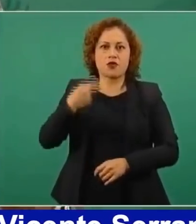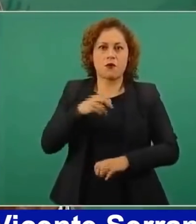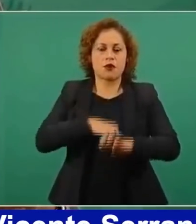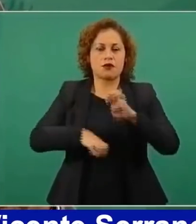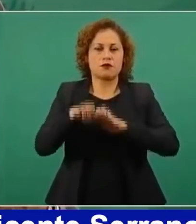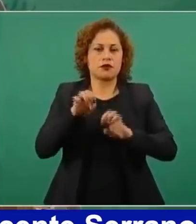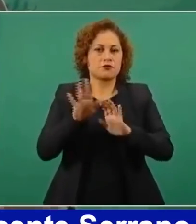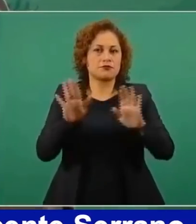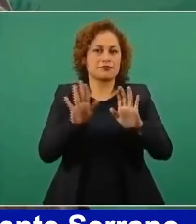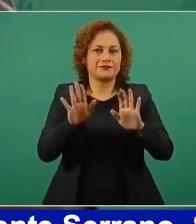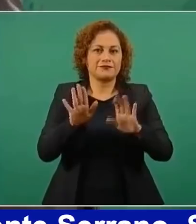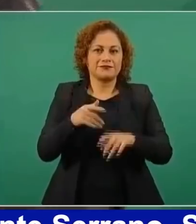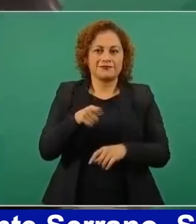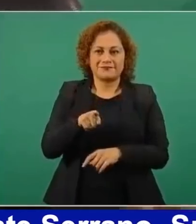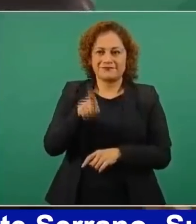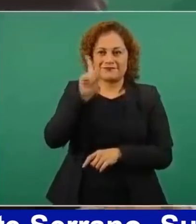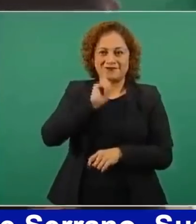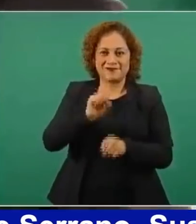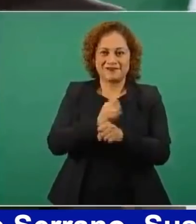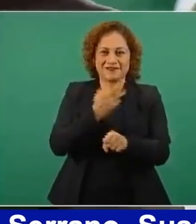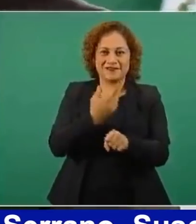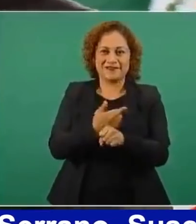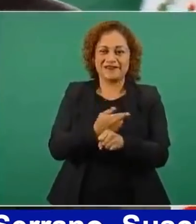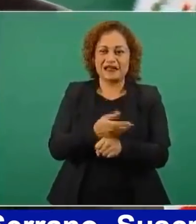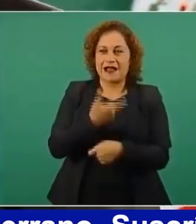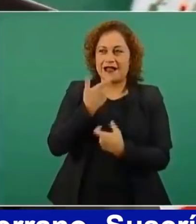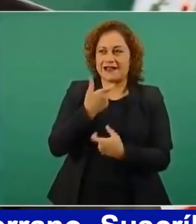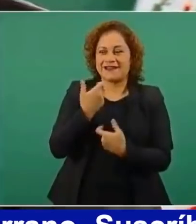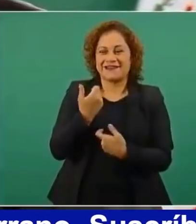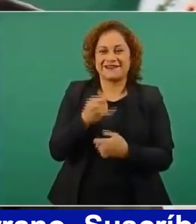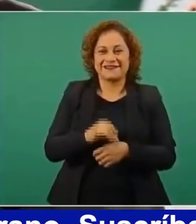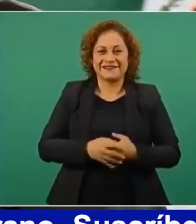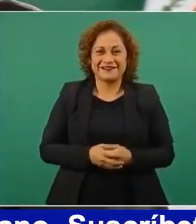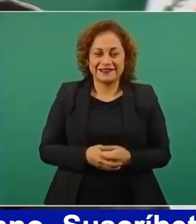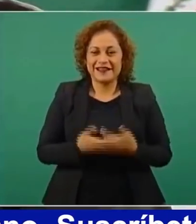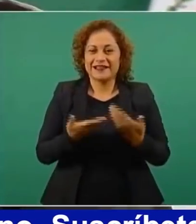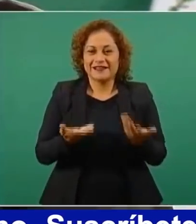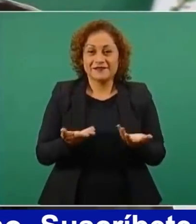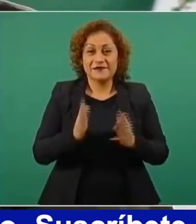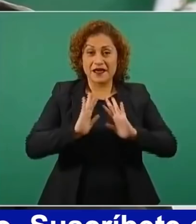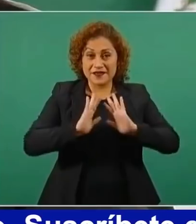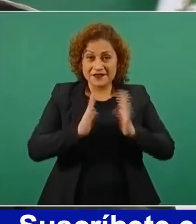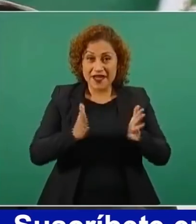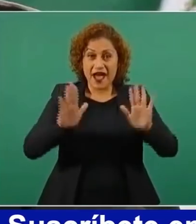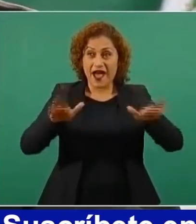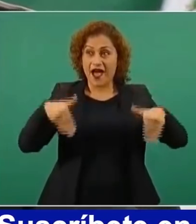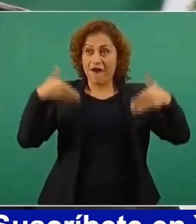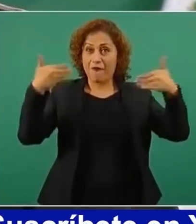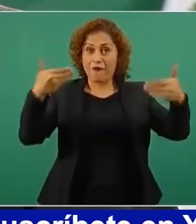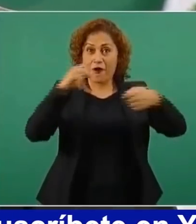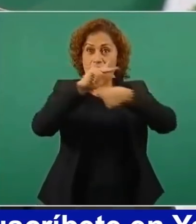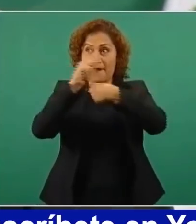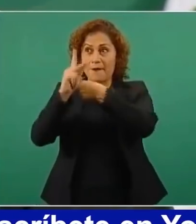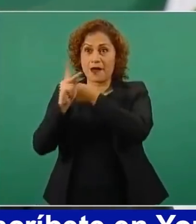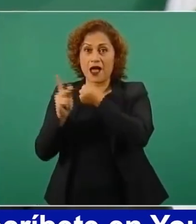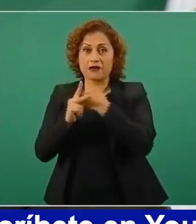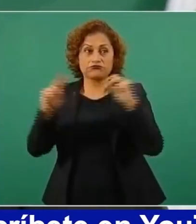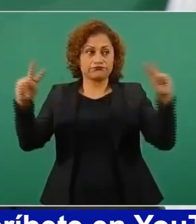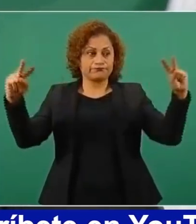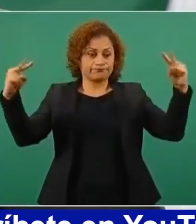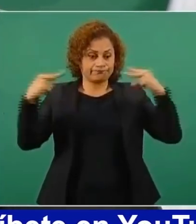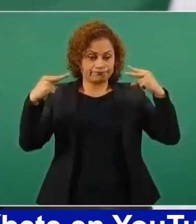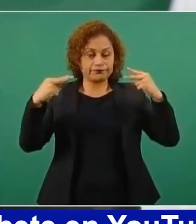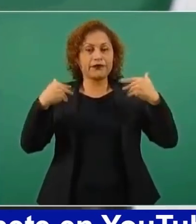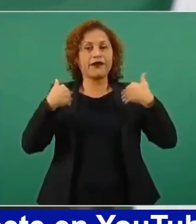ya se está entendiendo de que no es lo mismo de antes, de